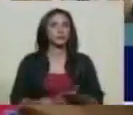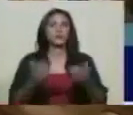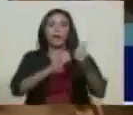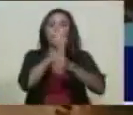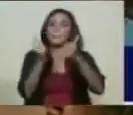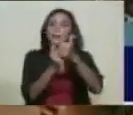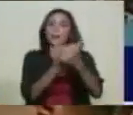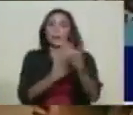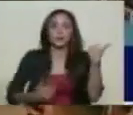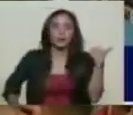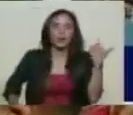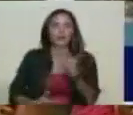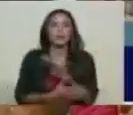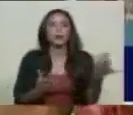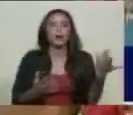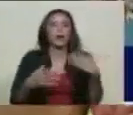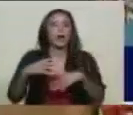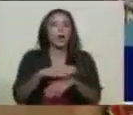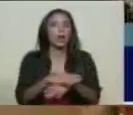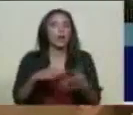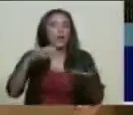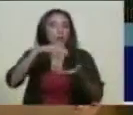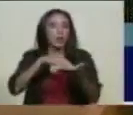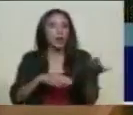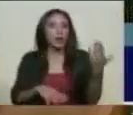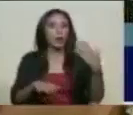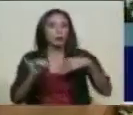vicepresidenta para Sucre Nueva Esparta.